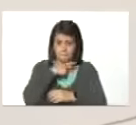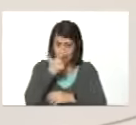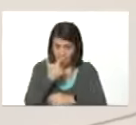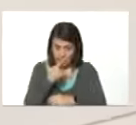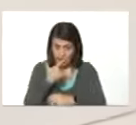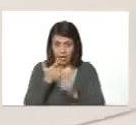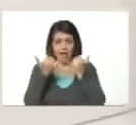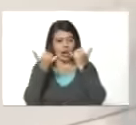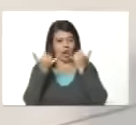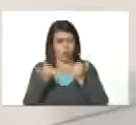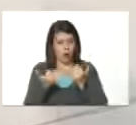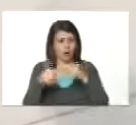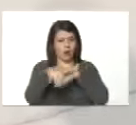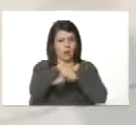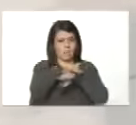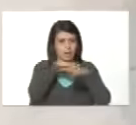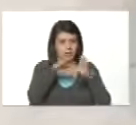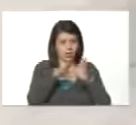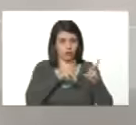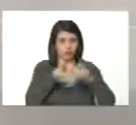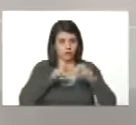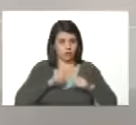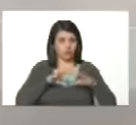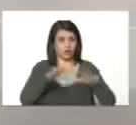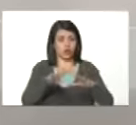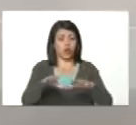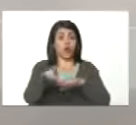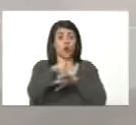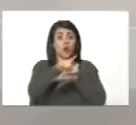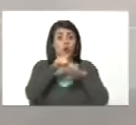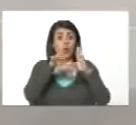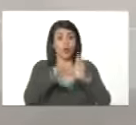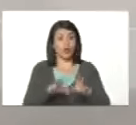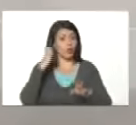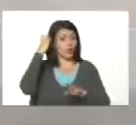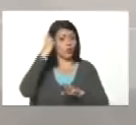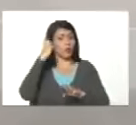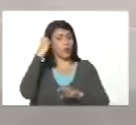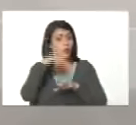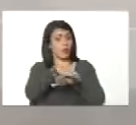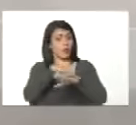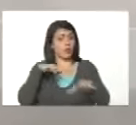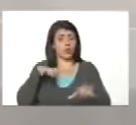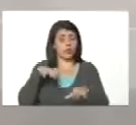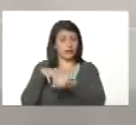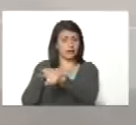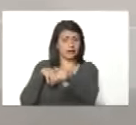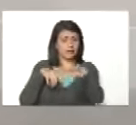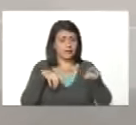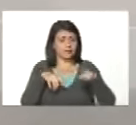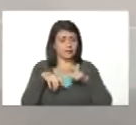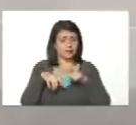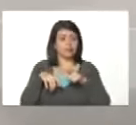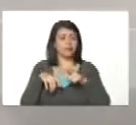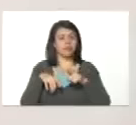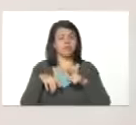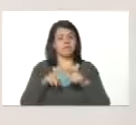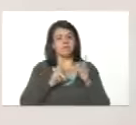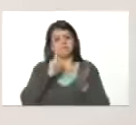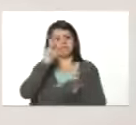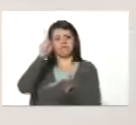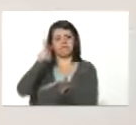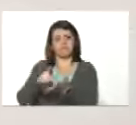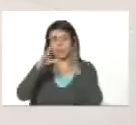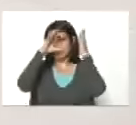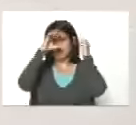Usted ve ahora a los cancilleres de esos gobiernos en Europa, a la mayoría de ellos, no solamente enviando embajadores a Venezuela,